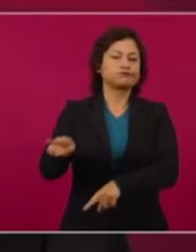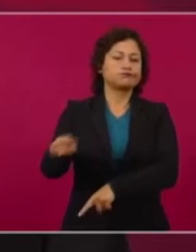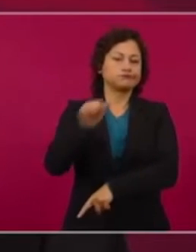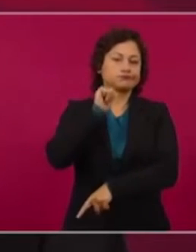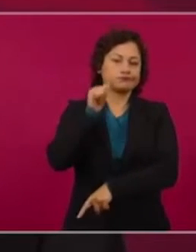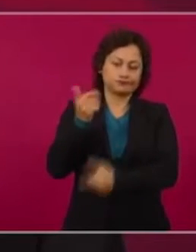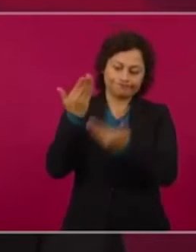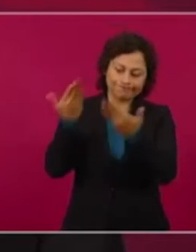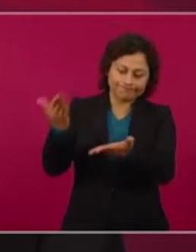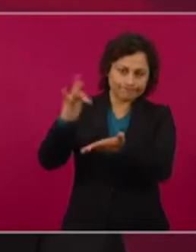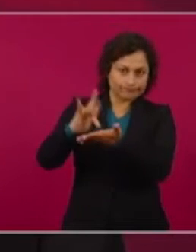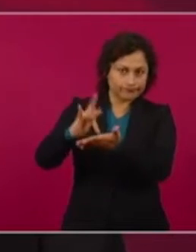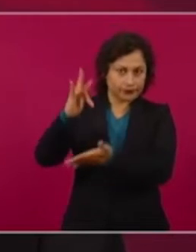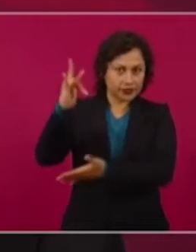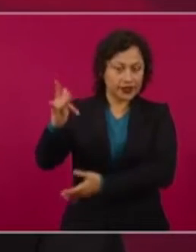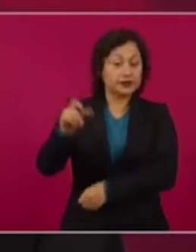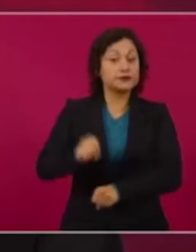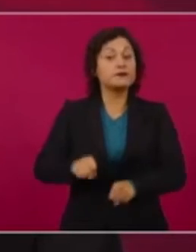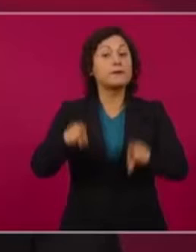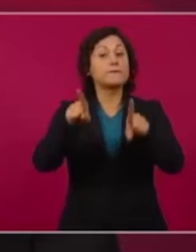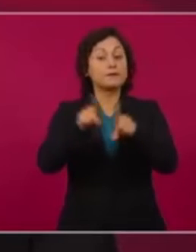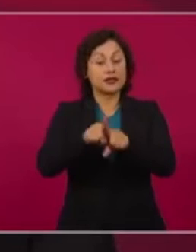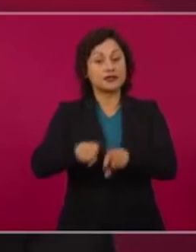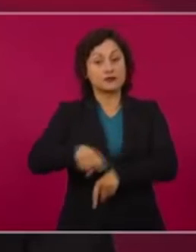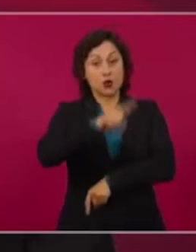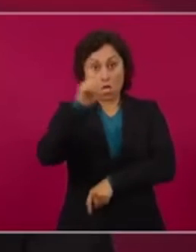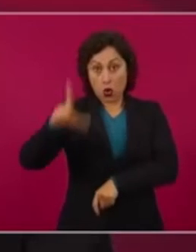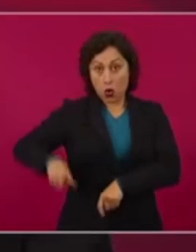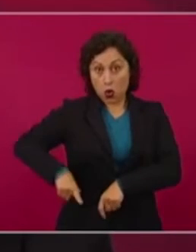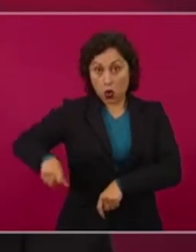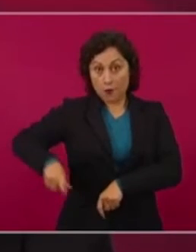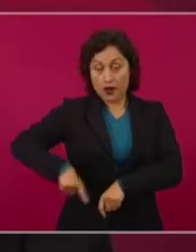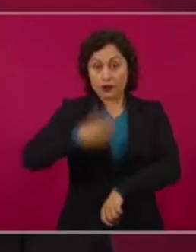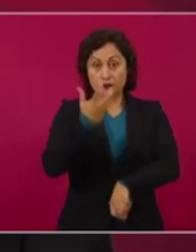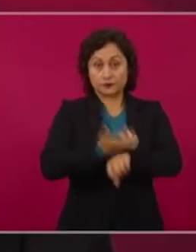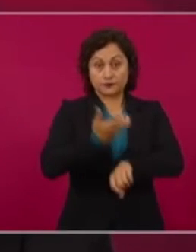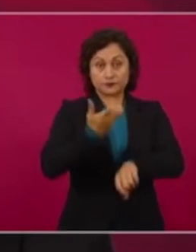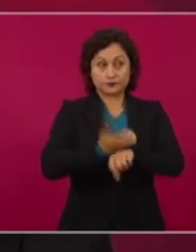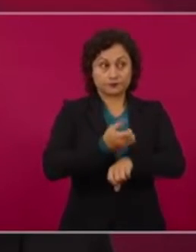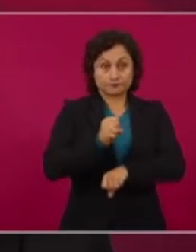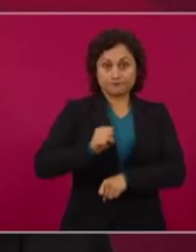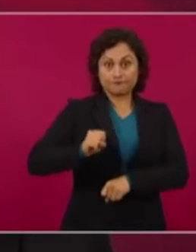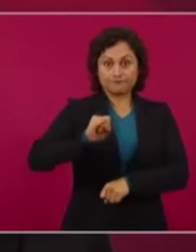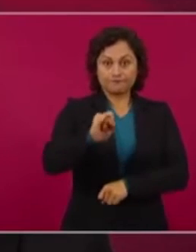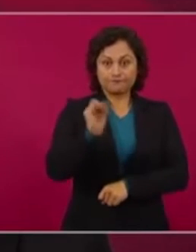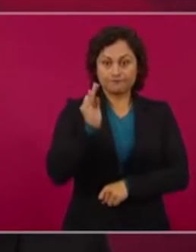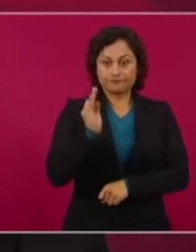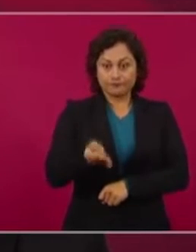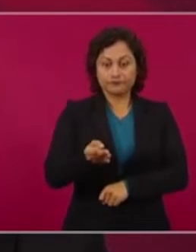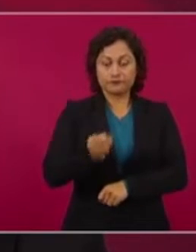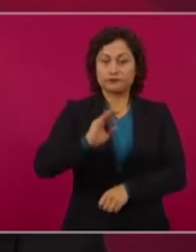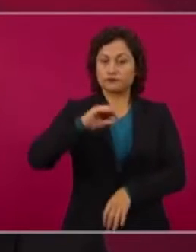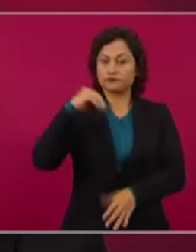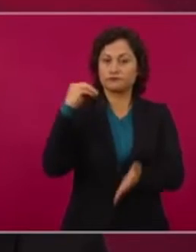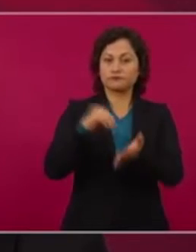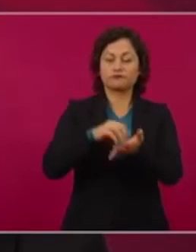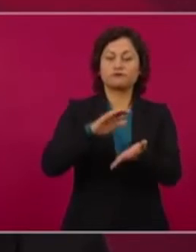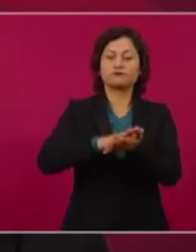Agradecer también al gobierno de Estados Unidos que autorizó de que México